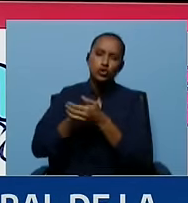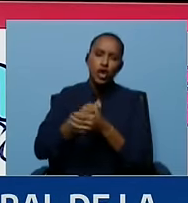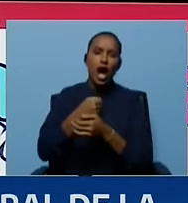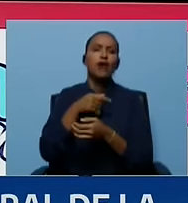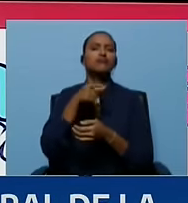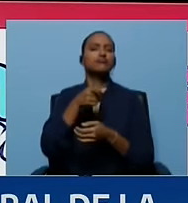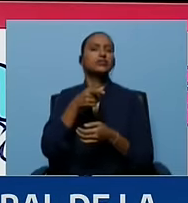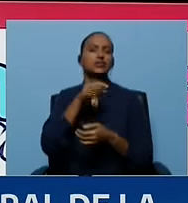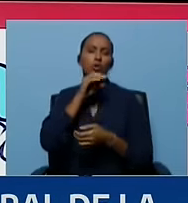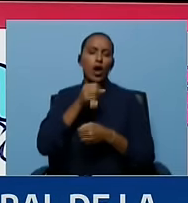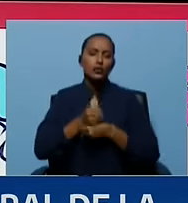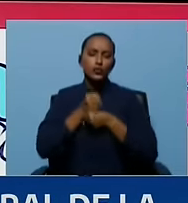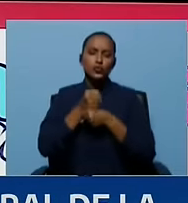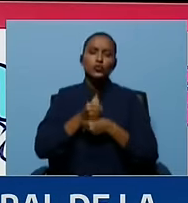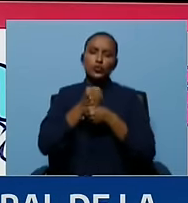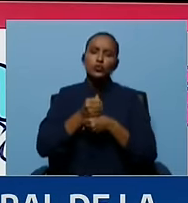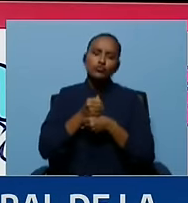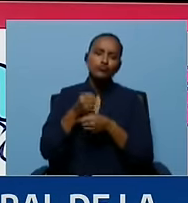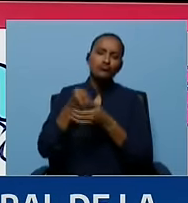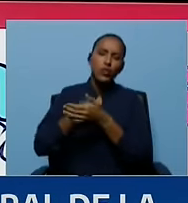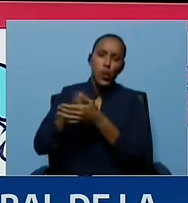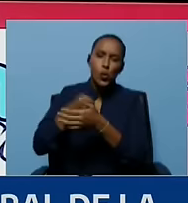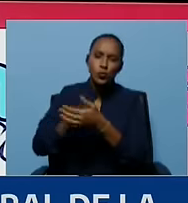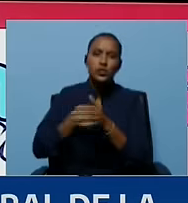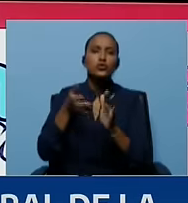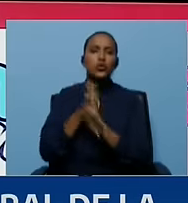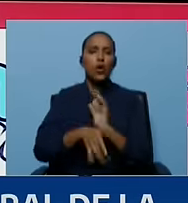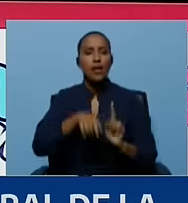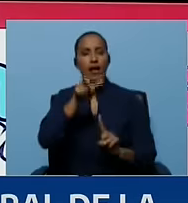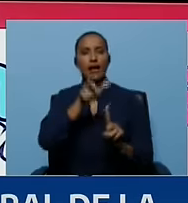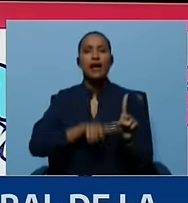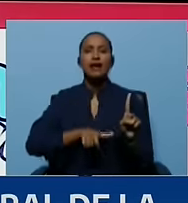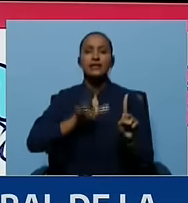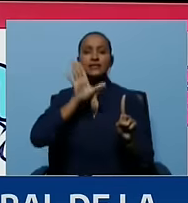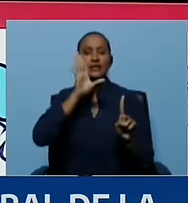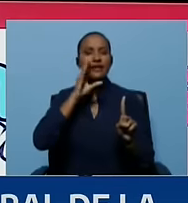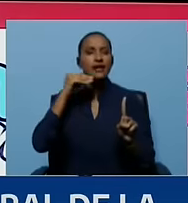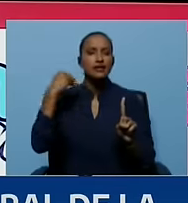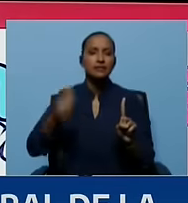Ezequiel Zamora era un demócrata radical.